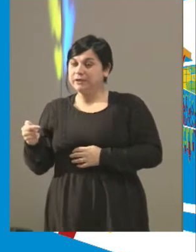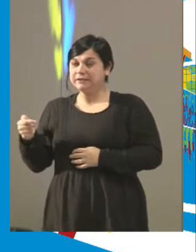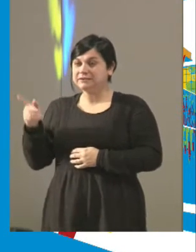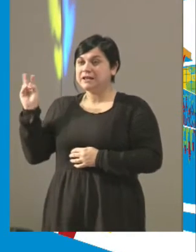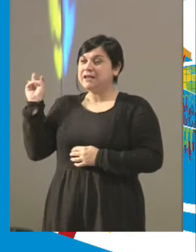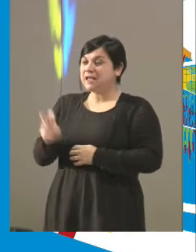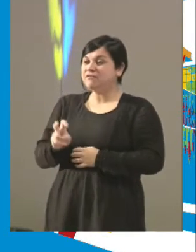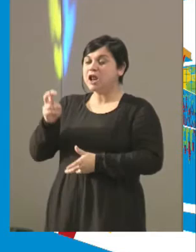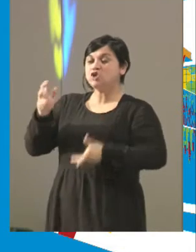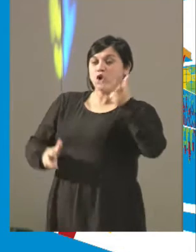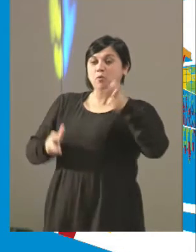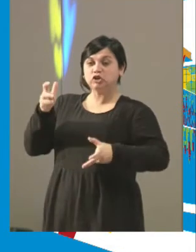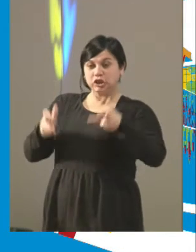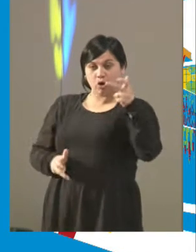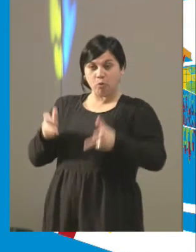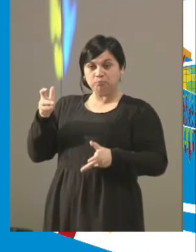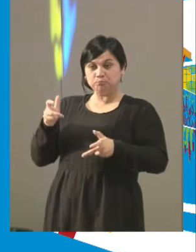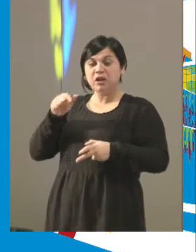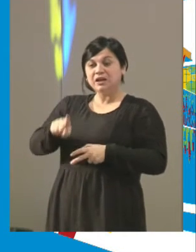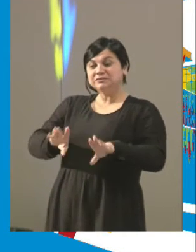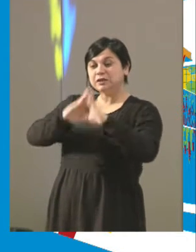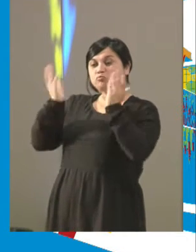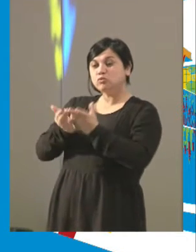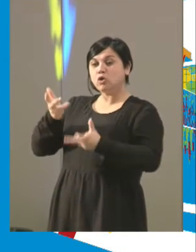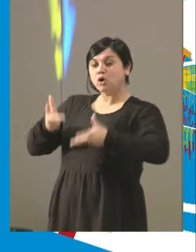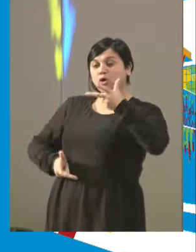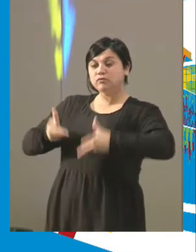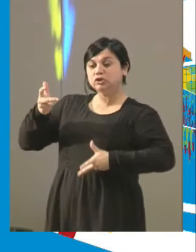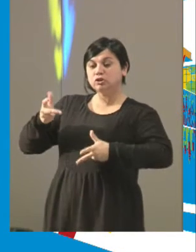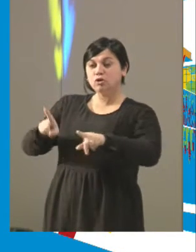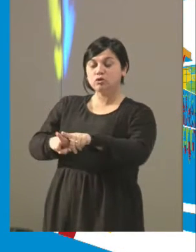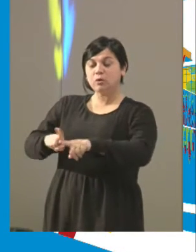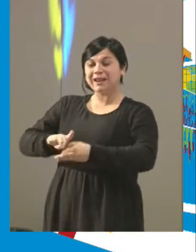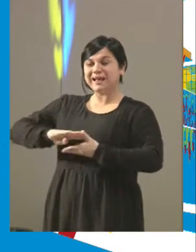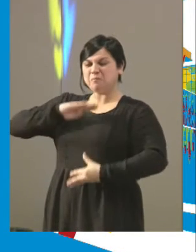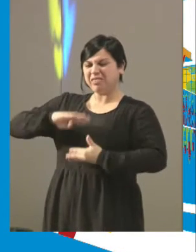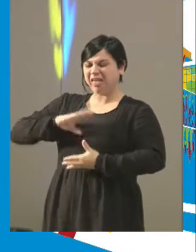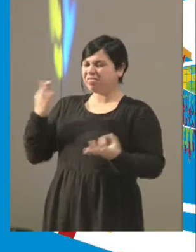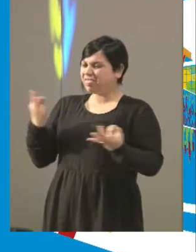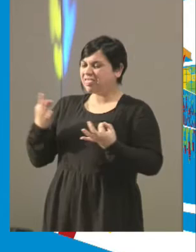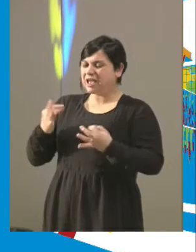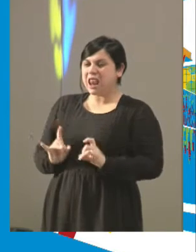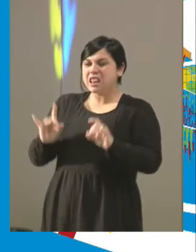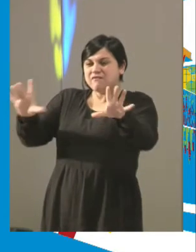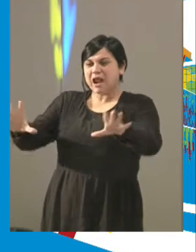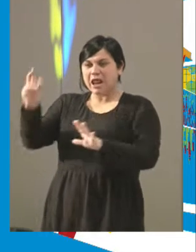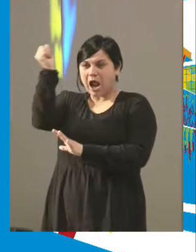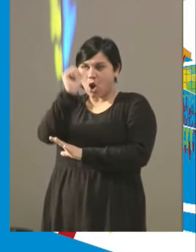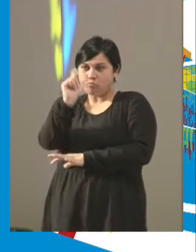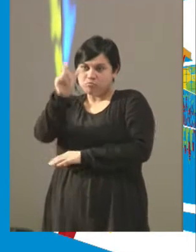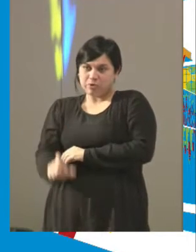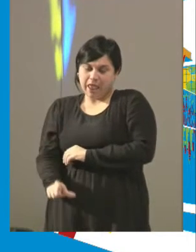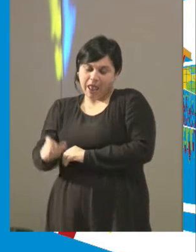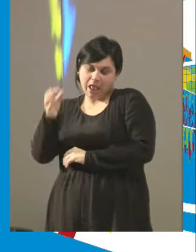mundo robótico, ¿vale? Este mundo robótico tiene la capacidad de liberar al hombre, en